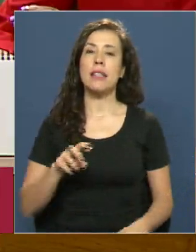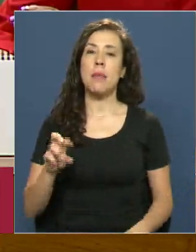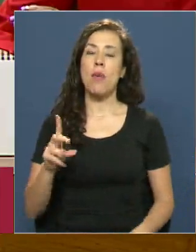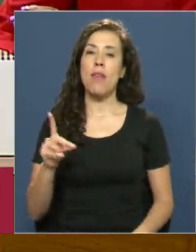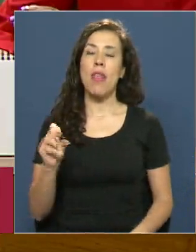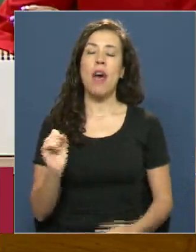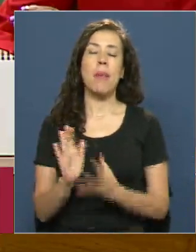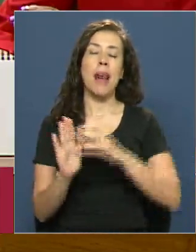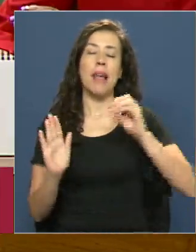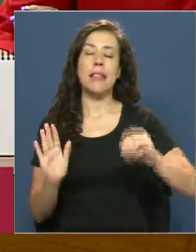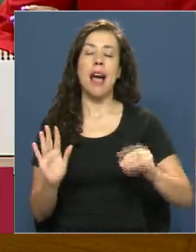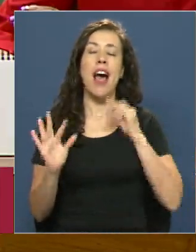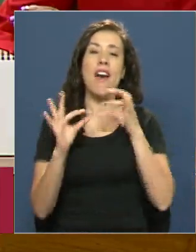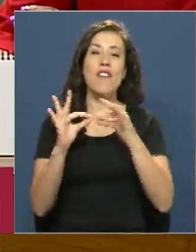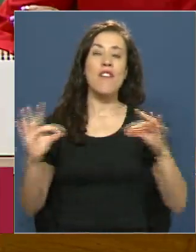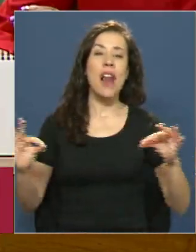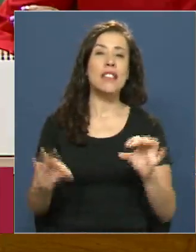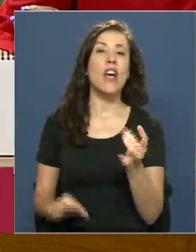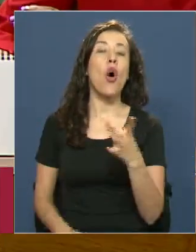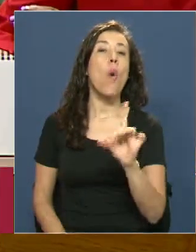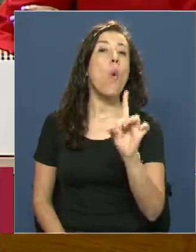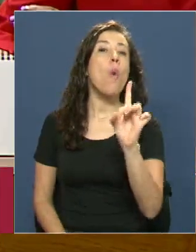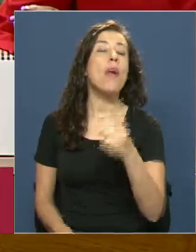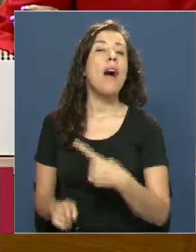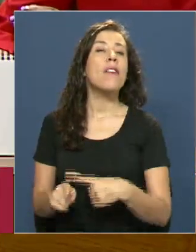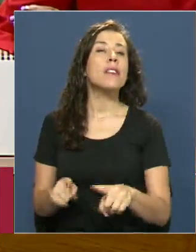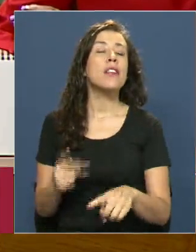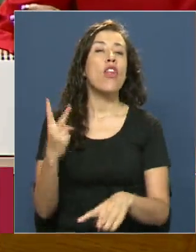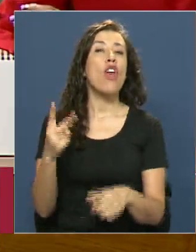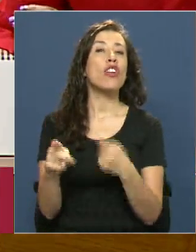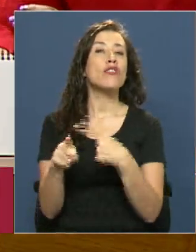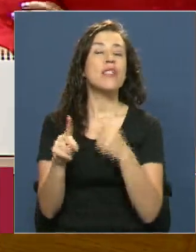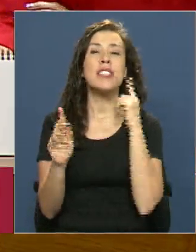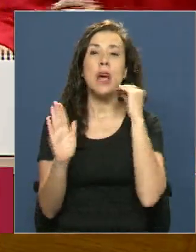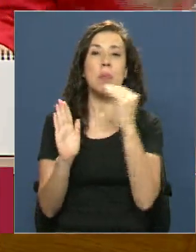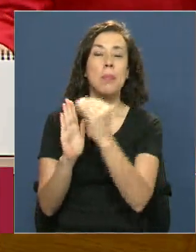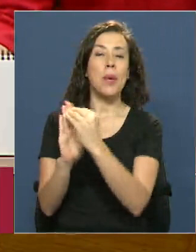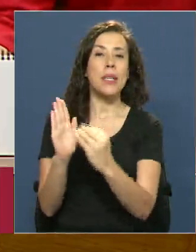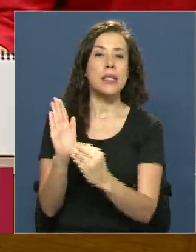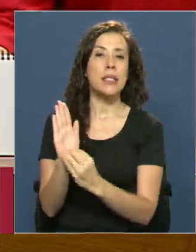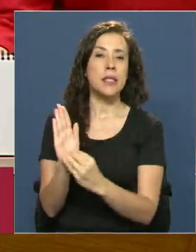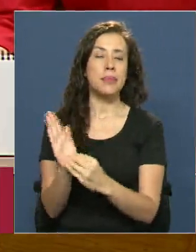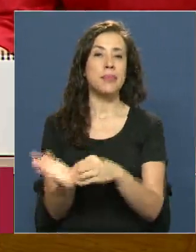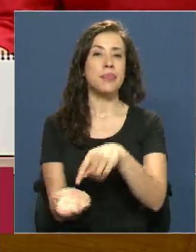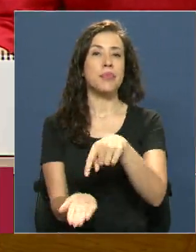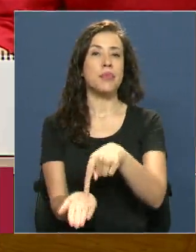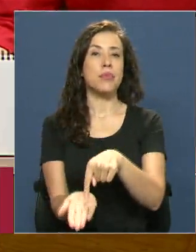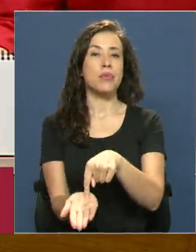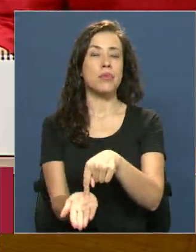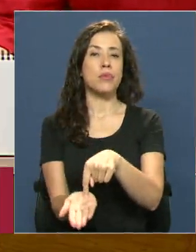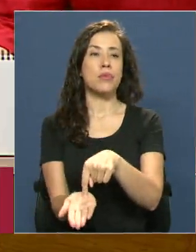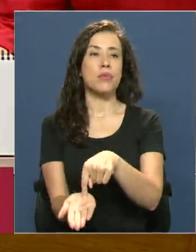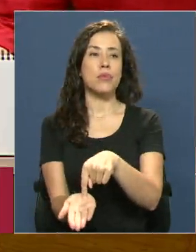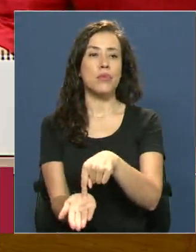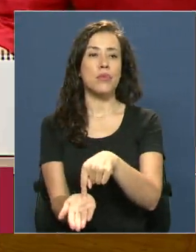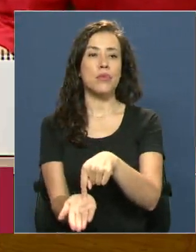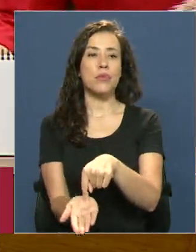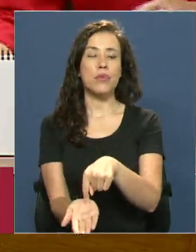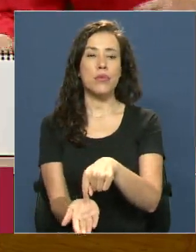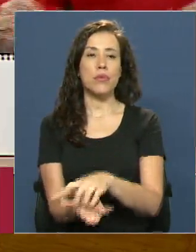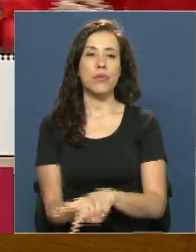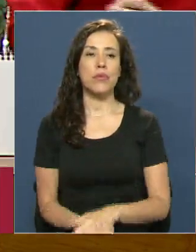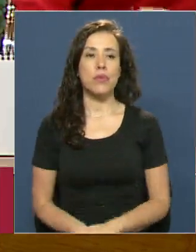para eliminar la frase por una sola vez en las dos veces que aparece. En votación.